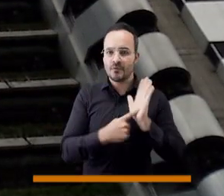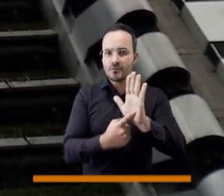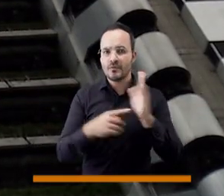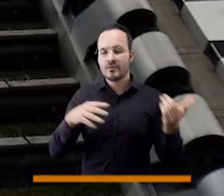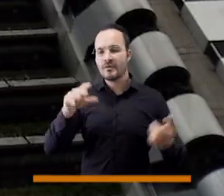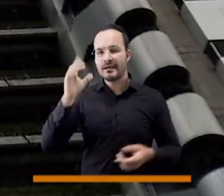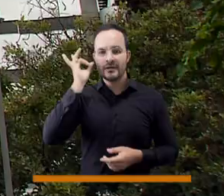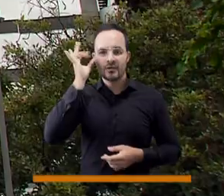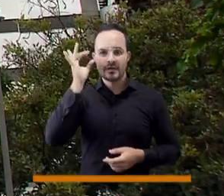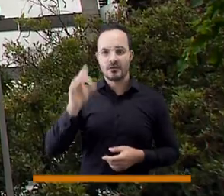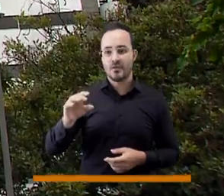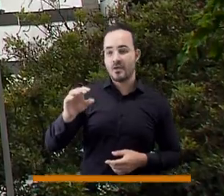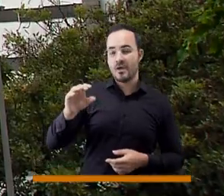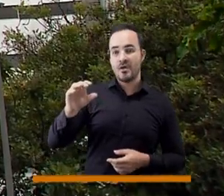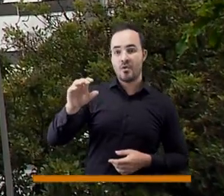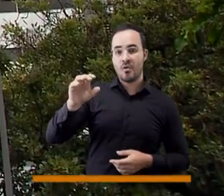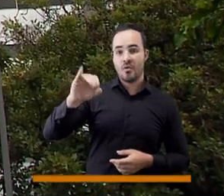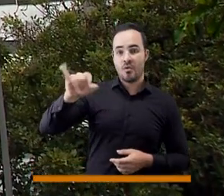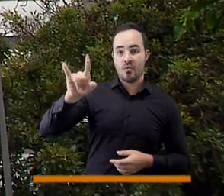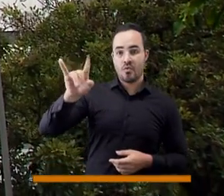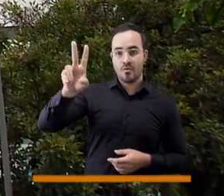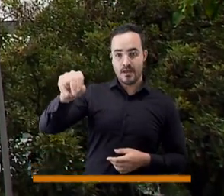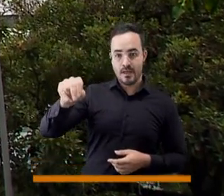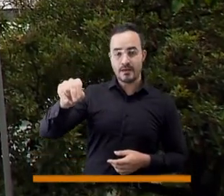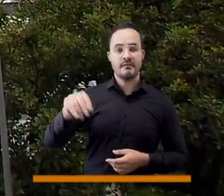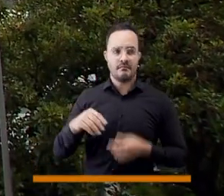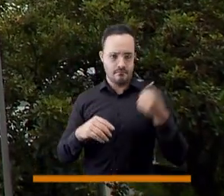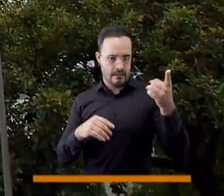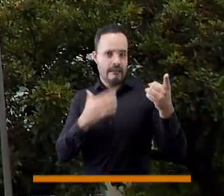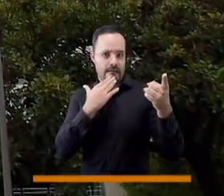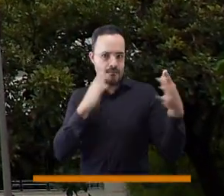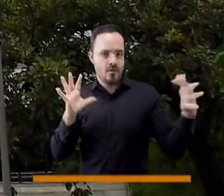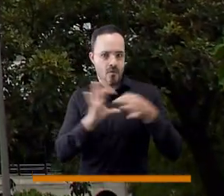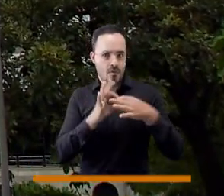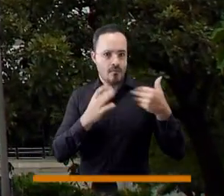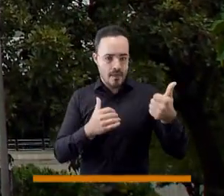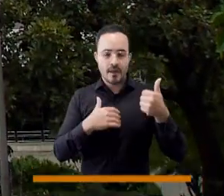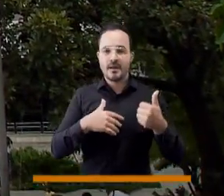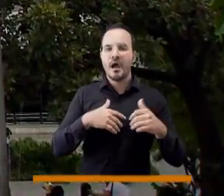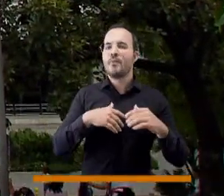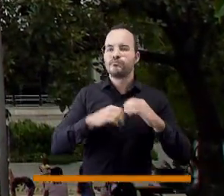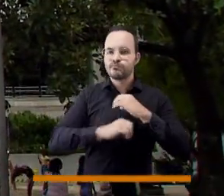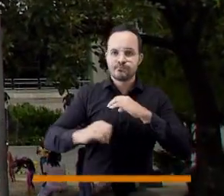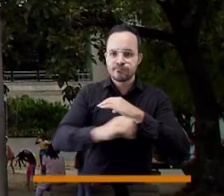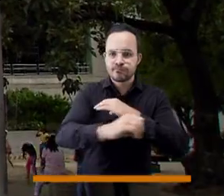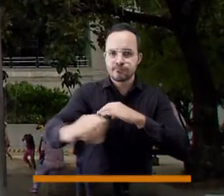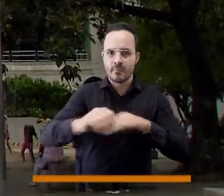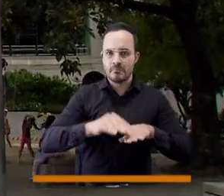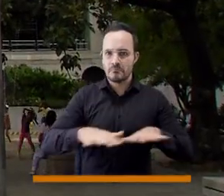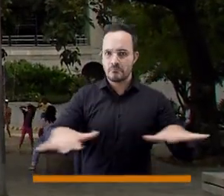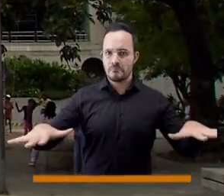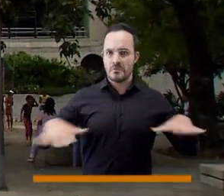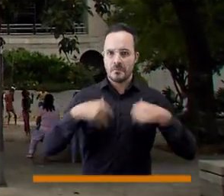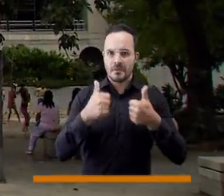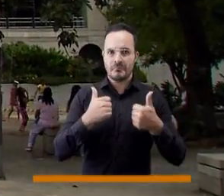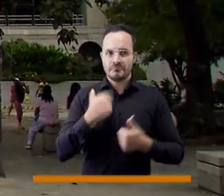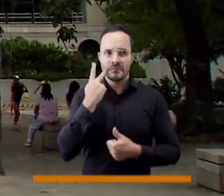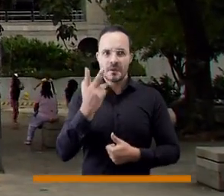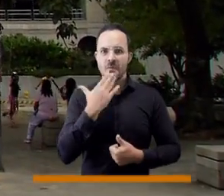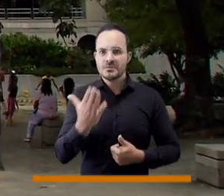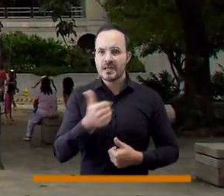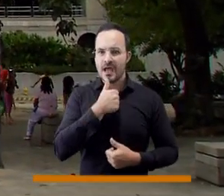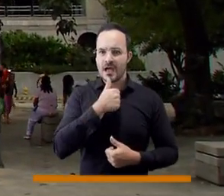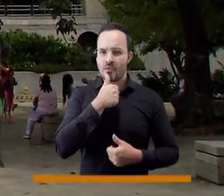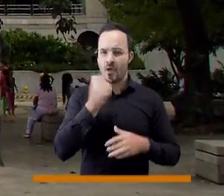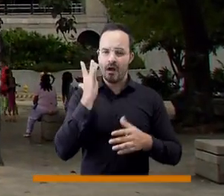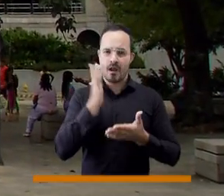en Río Negro con el doctor Andrés Julián Rendón, que compró todo el tema del acueducto y hoy Río Negro tiene agua potable de